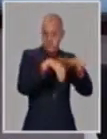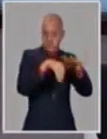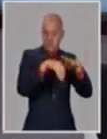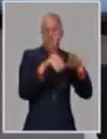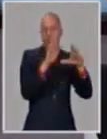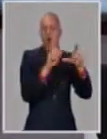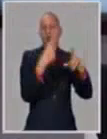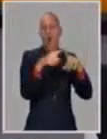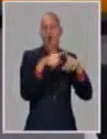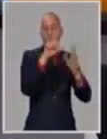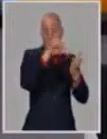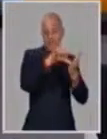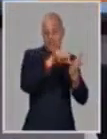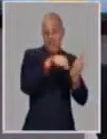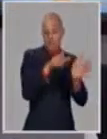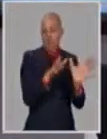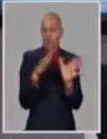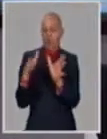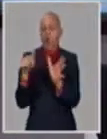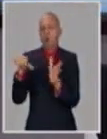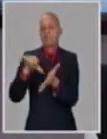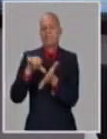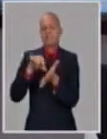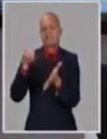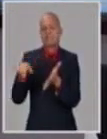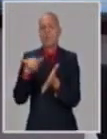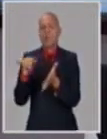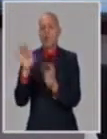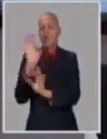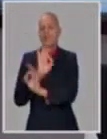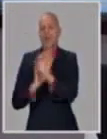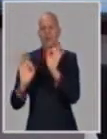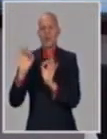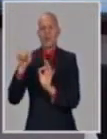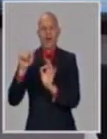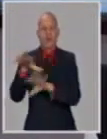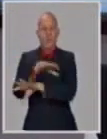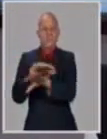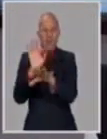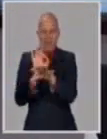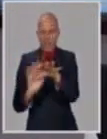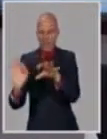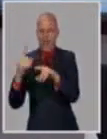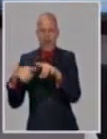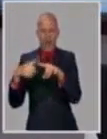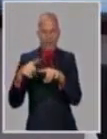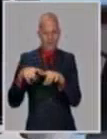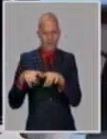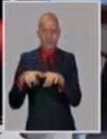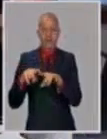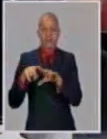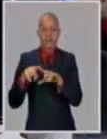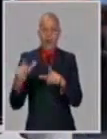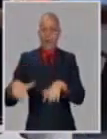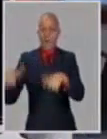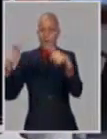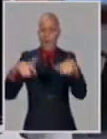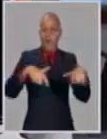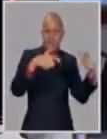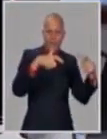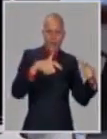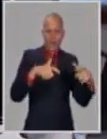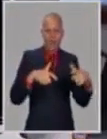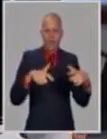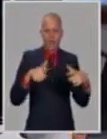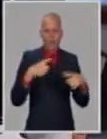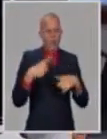el antígeno que se produce en células de mamífero, que es en el Centro de Inmunología Molecular. De eso la semana que viene queremos ampliar un poco de